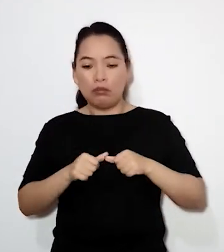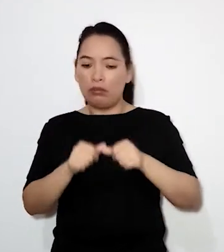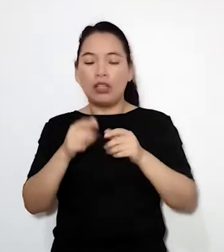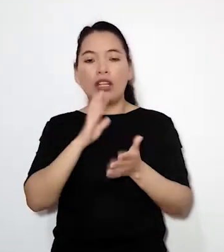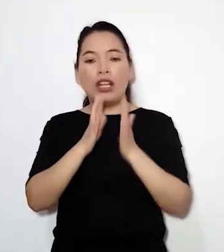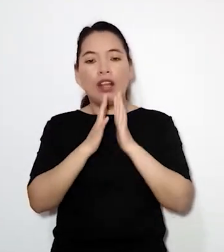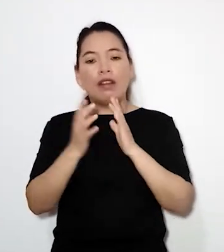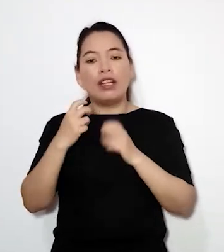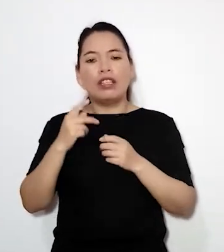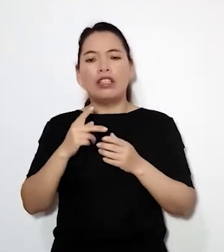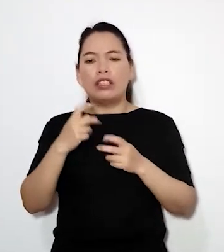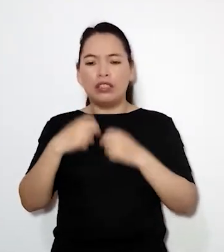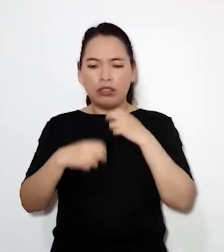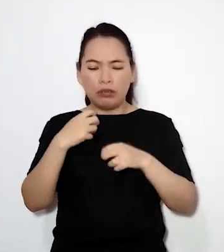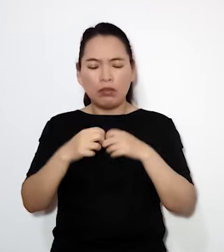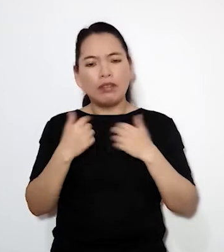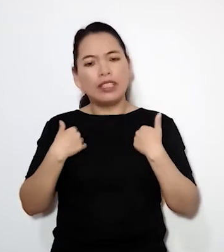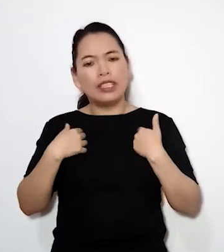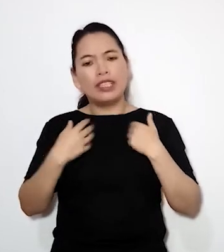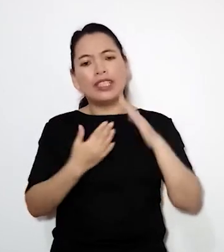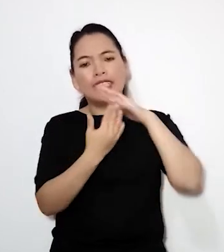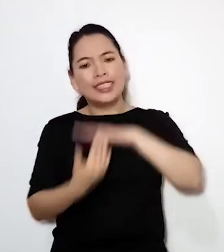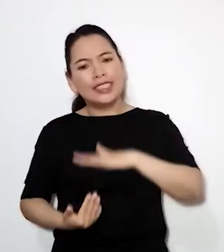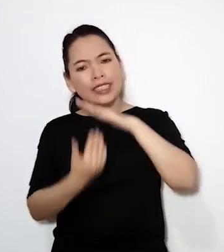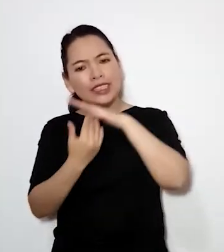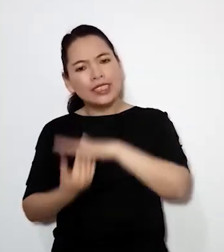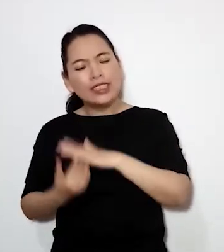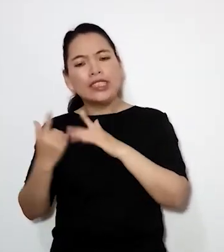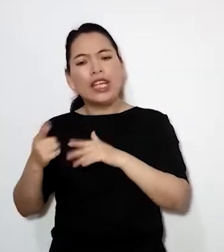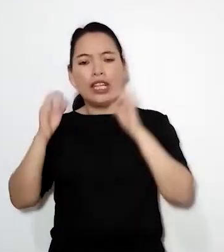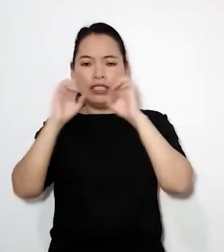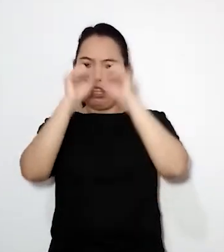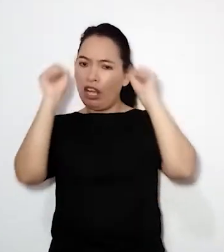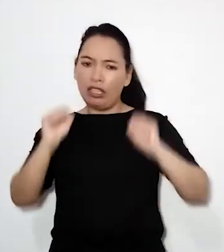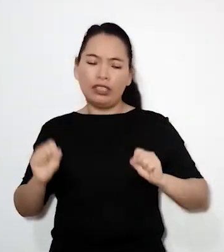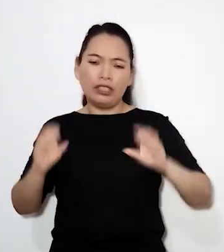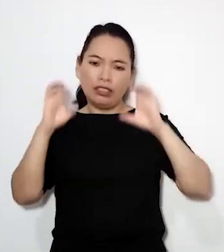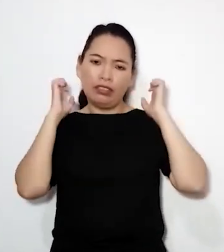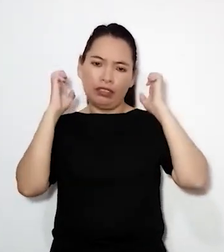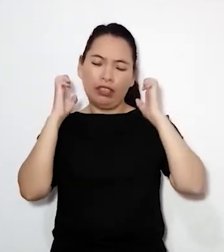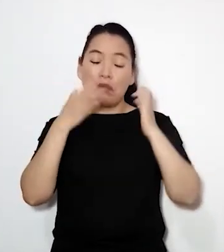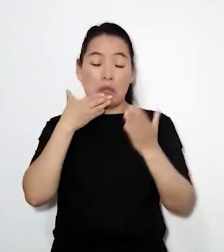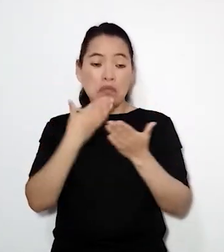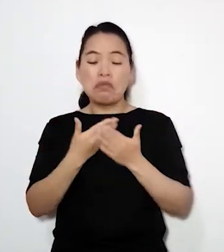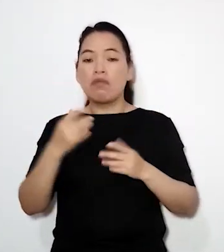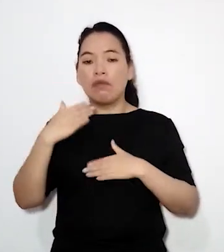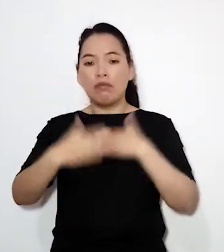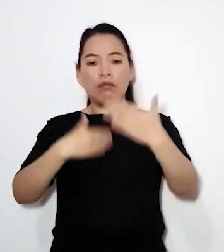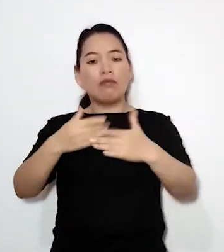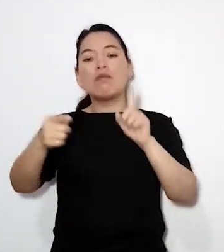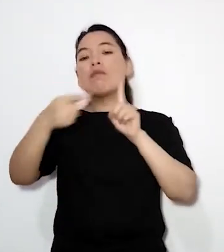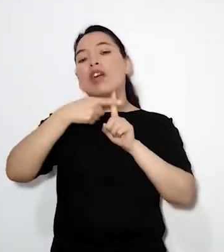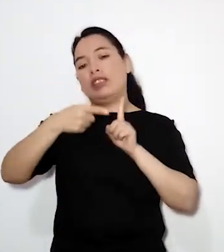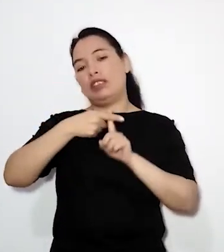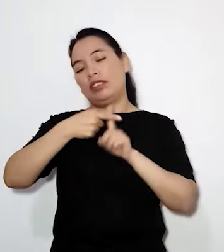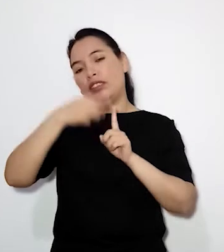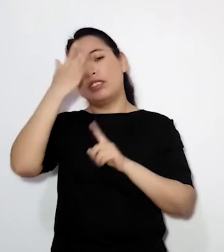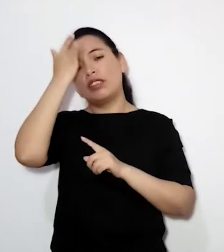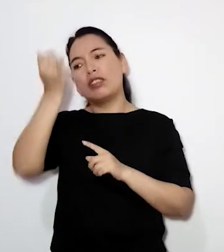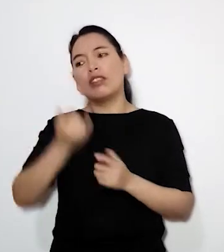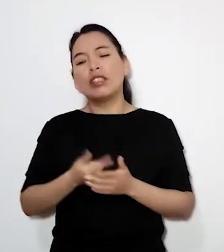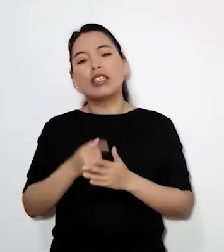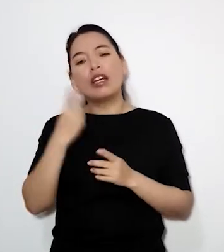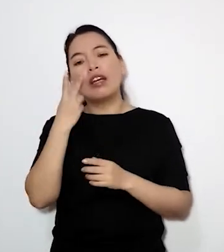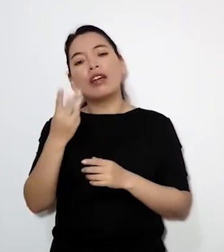educativo. Y creo que ese es un avance muy relevante. Esto se ve mucho, por ejemplo, en el hecho de que cada vez